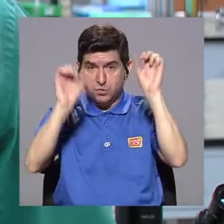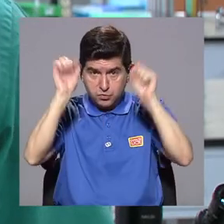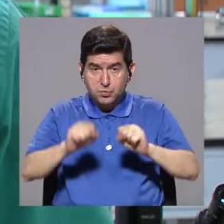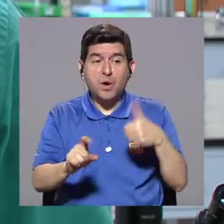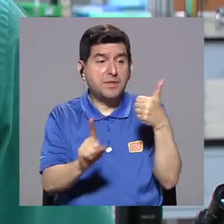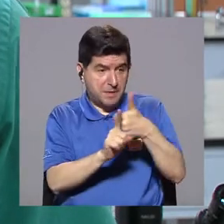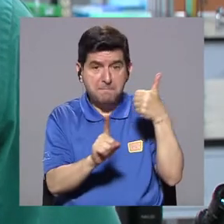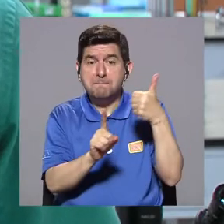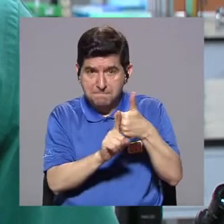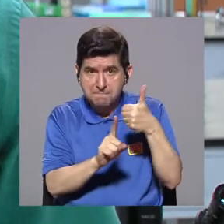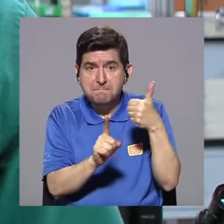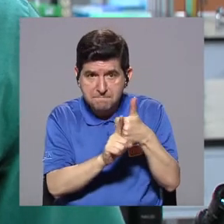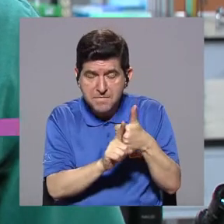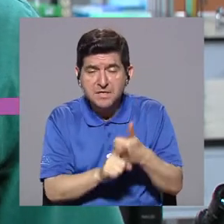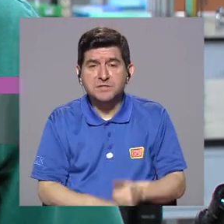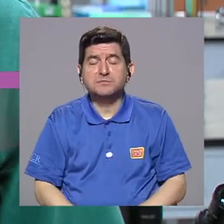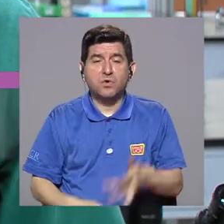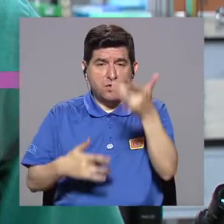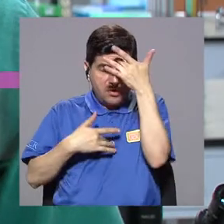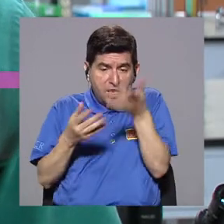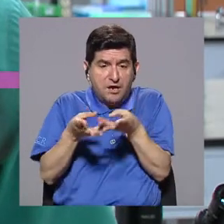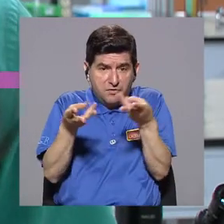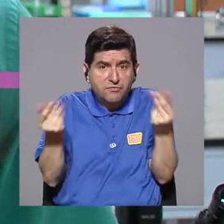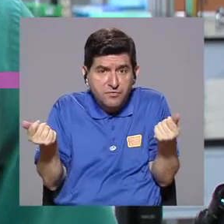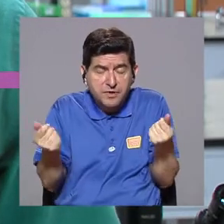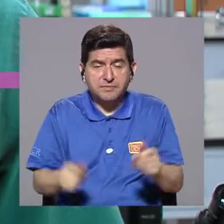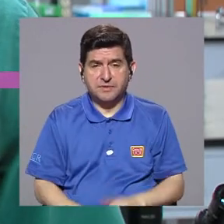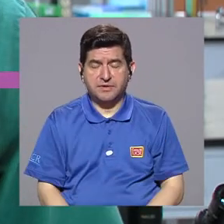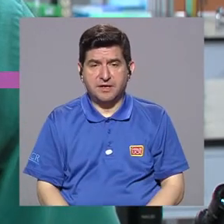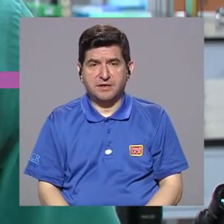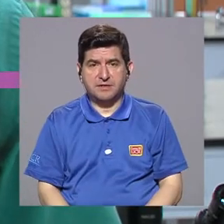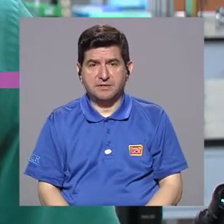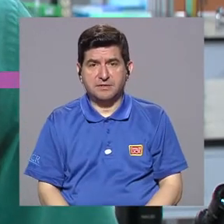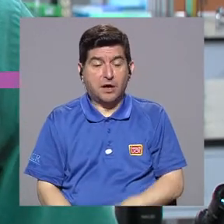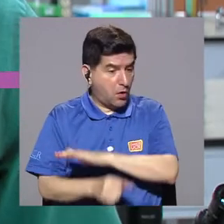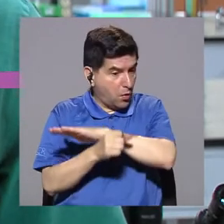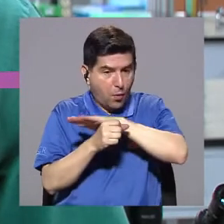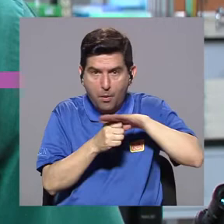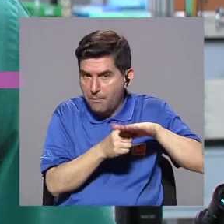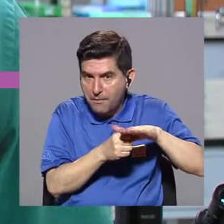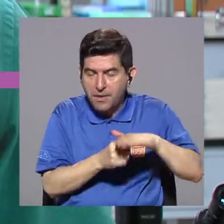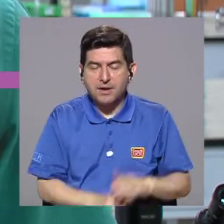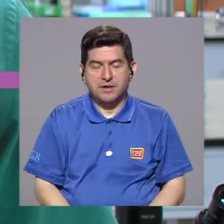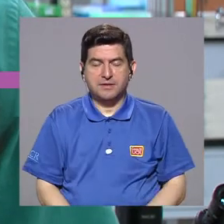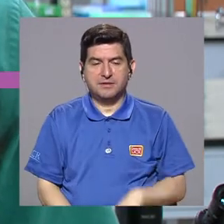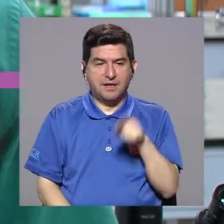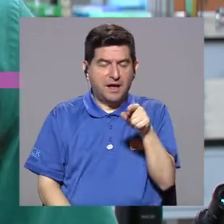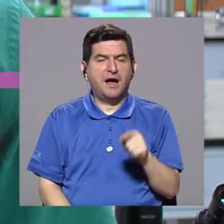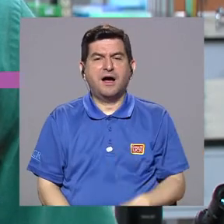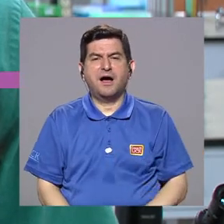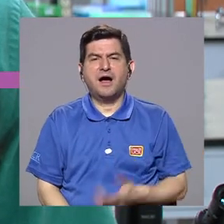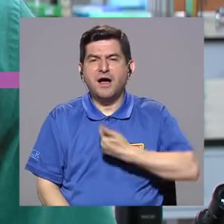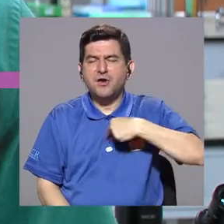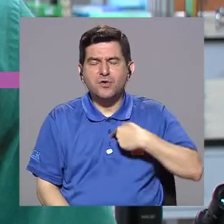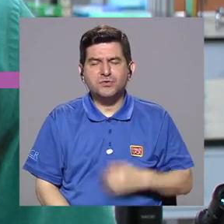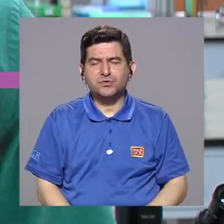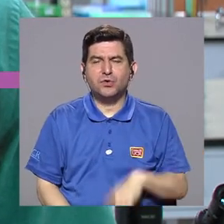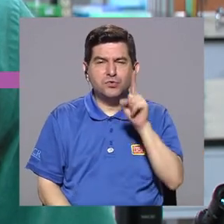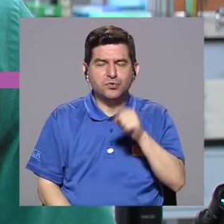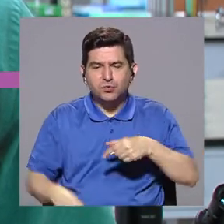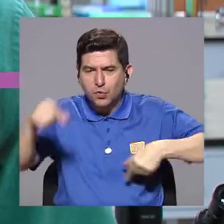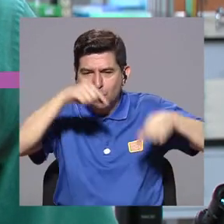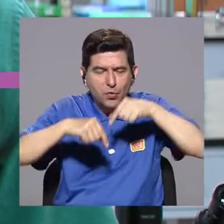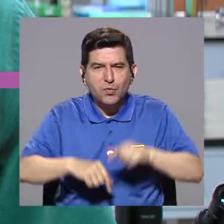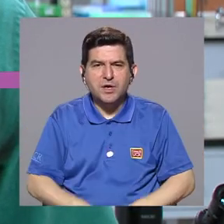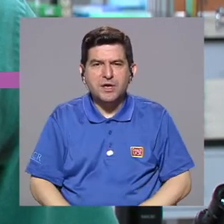virus que puede ser el mismo patógeno que causa la enfermedad, o sea, la enfermedad completa, al cual lo matamos con